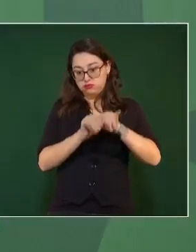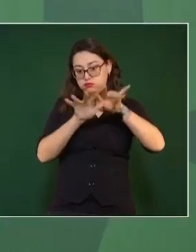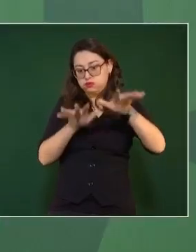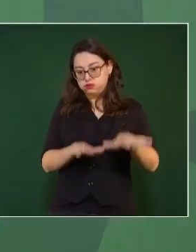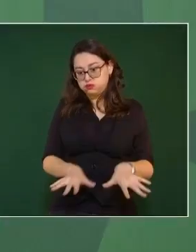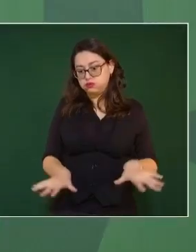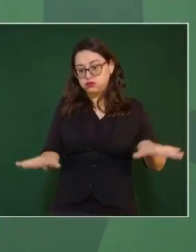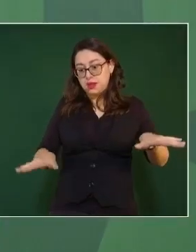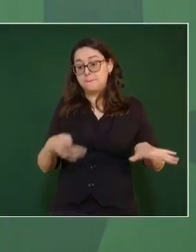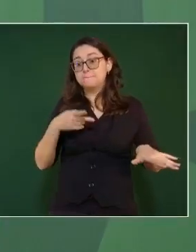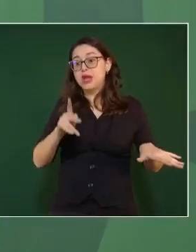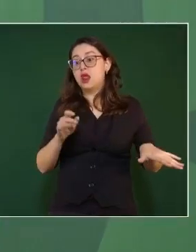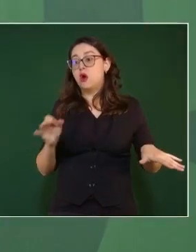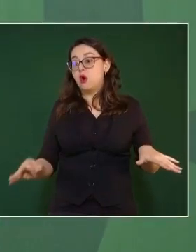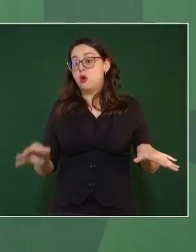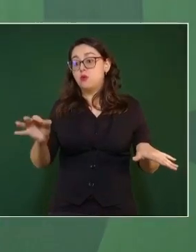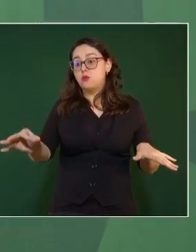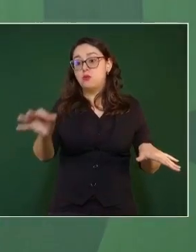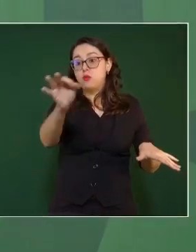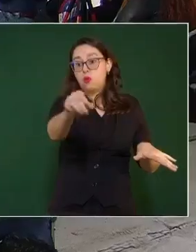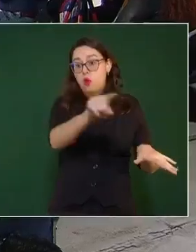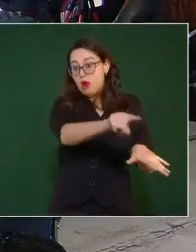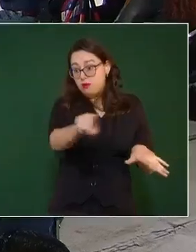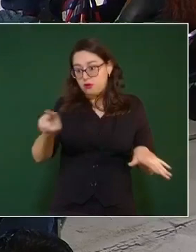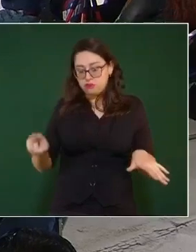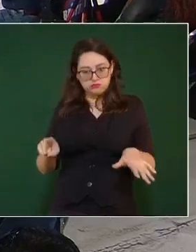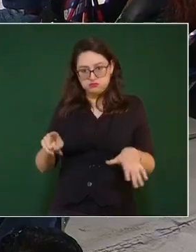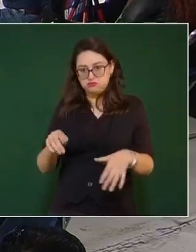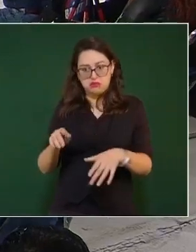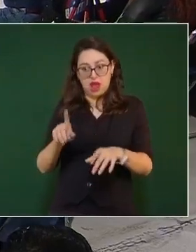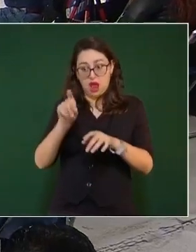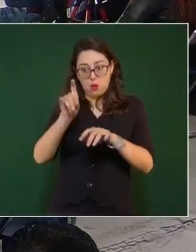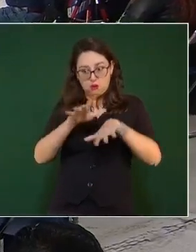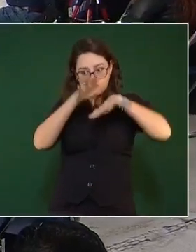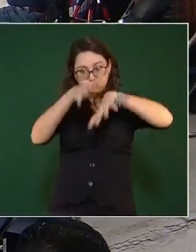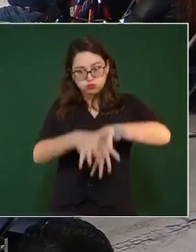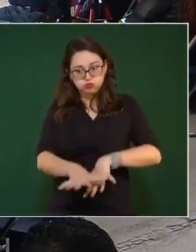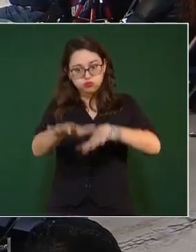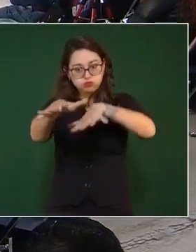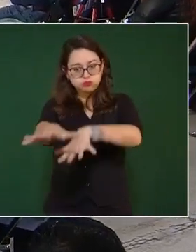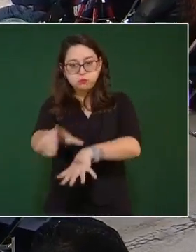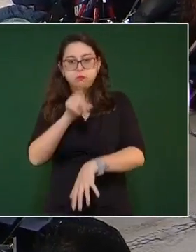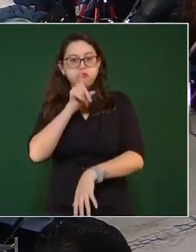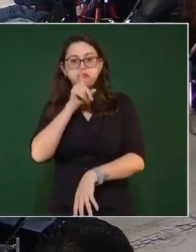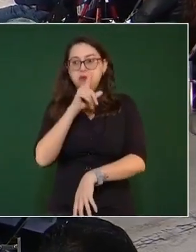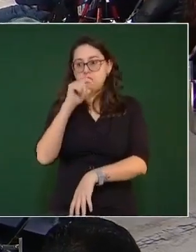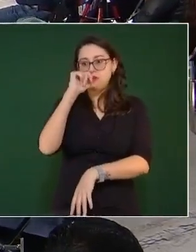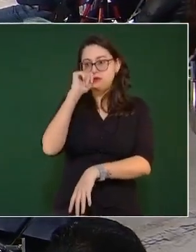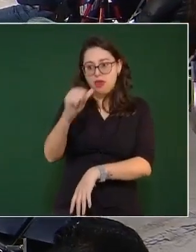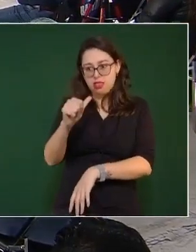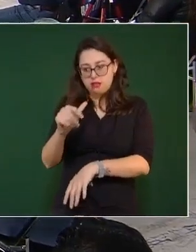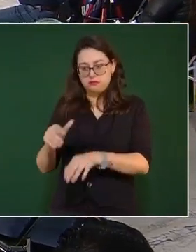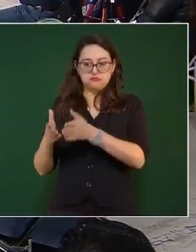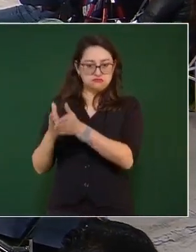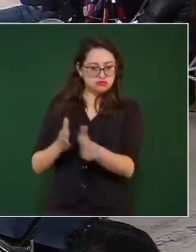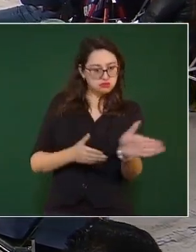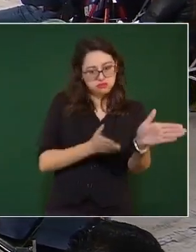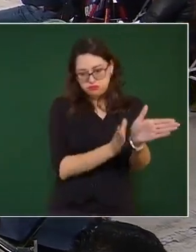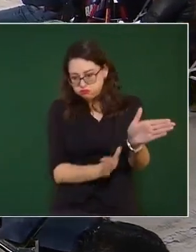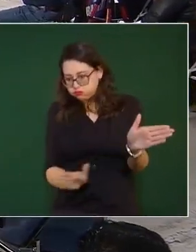que no se inundaran. Y el creador de esa alternativa fue este